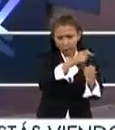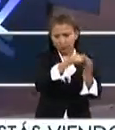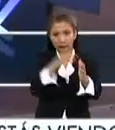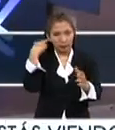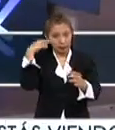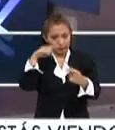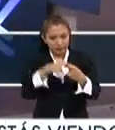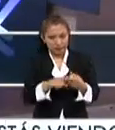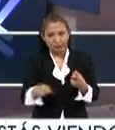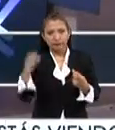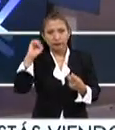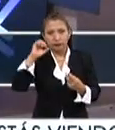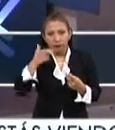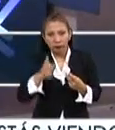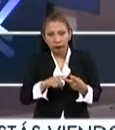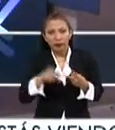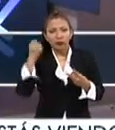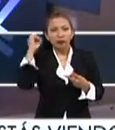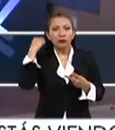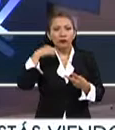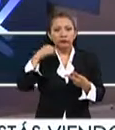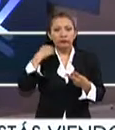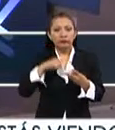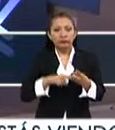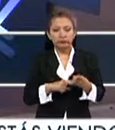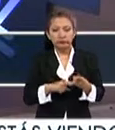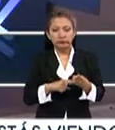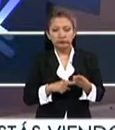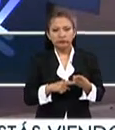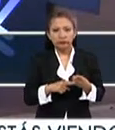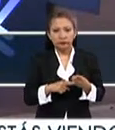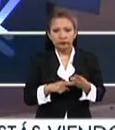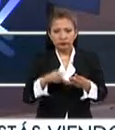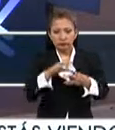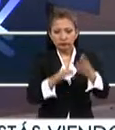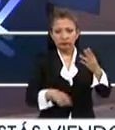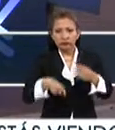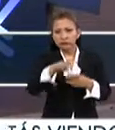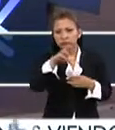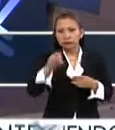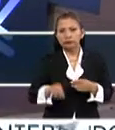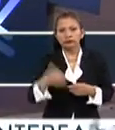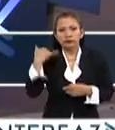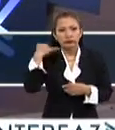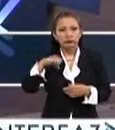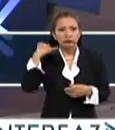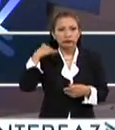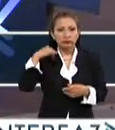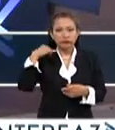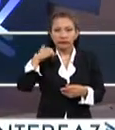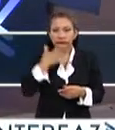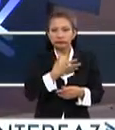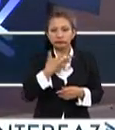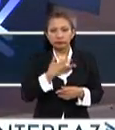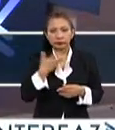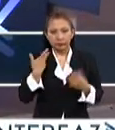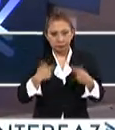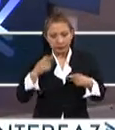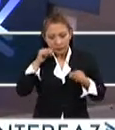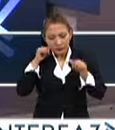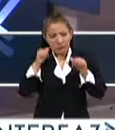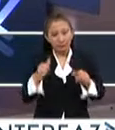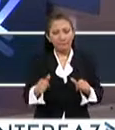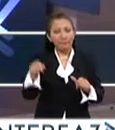ejemplo, Veracruz, Chiapas, Oaxaca, la península, Quintana Roo, Yucatán, tienen personas concentradas